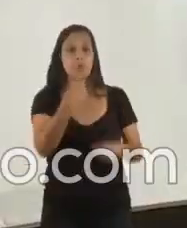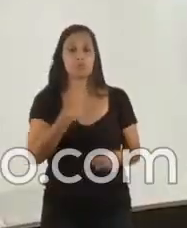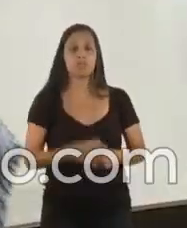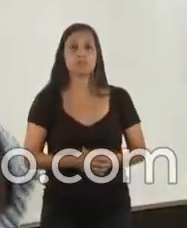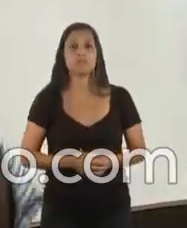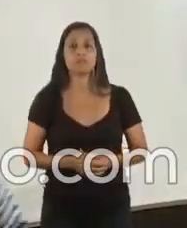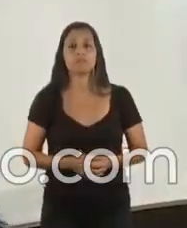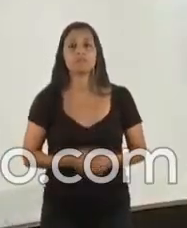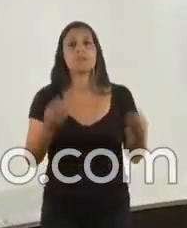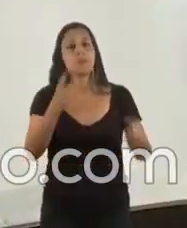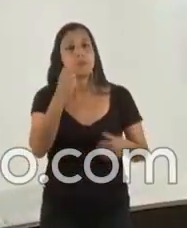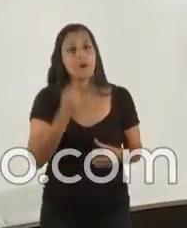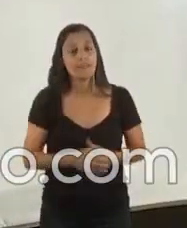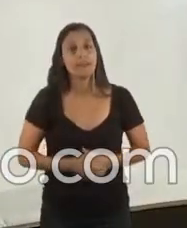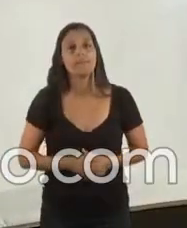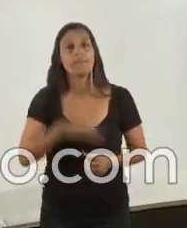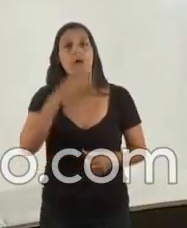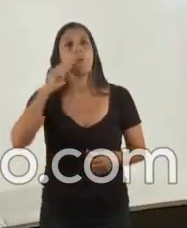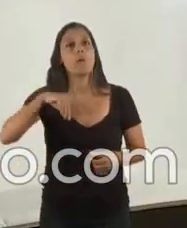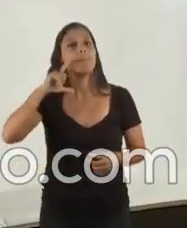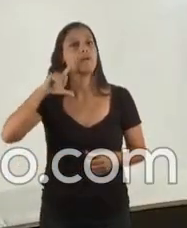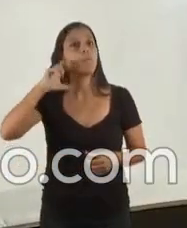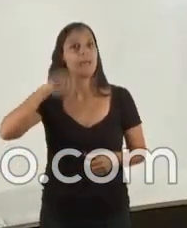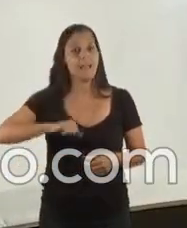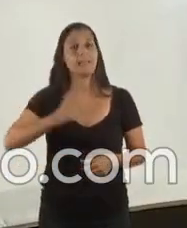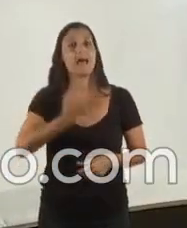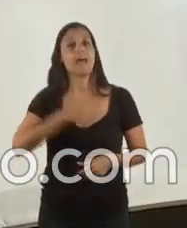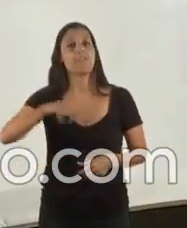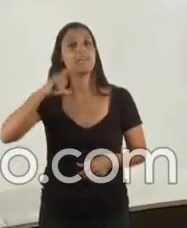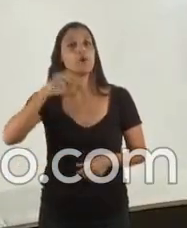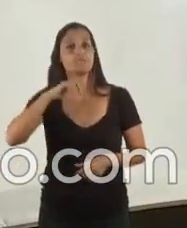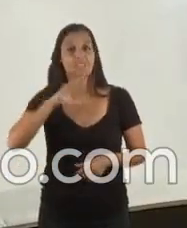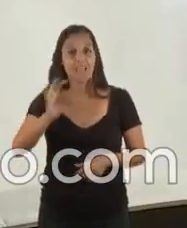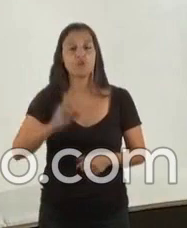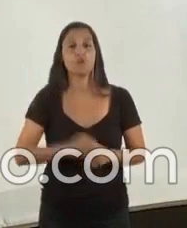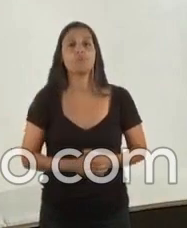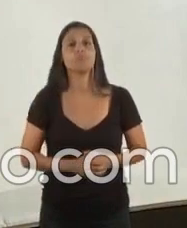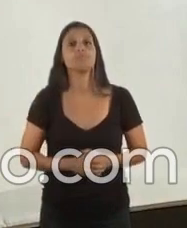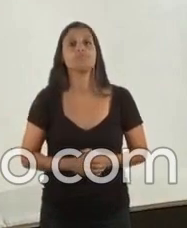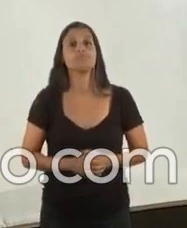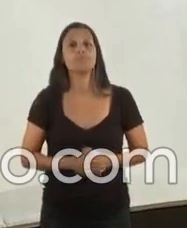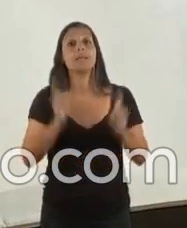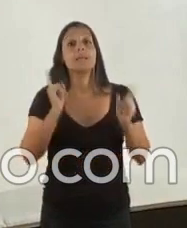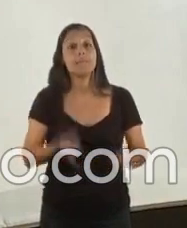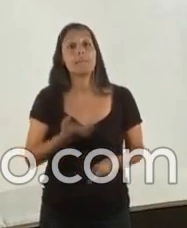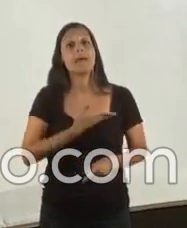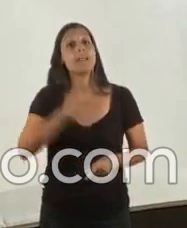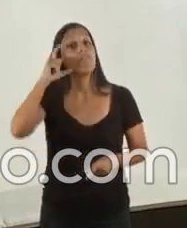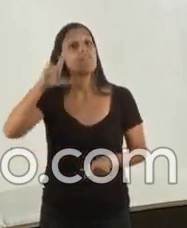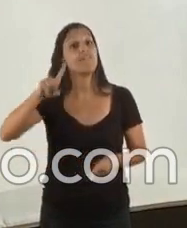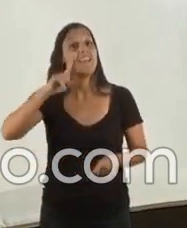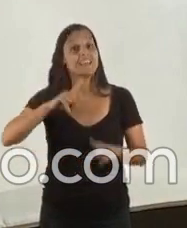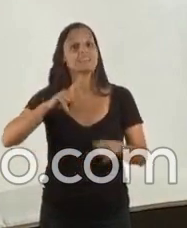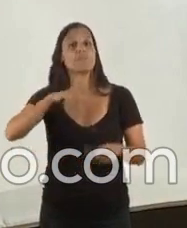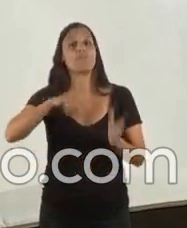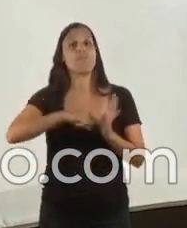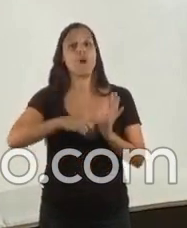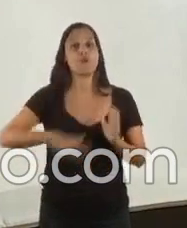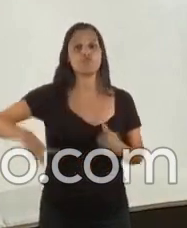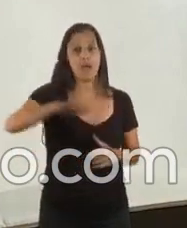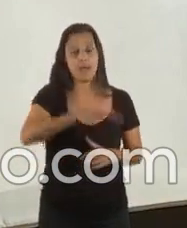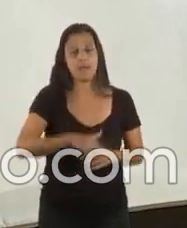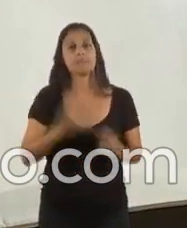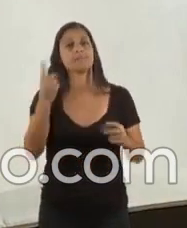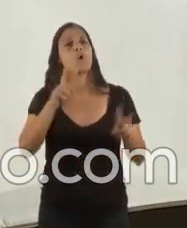buenos días qué tal Manuel los saludo a Juan Pablo Peralta para FM concierto diaro electoral y Fénix Buenos Aires hay un tema que